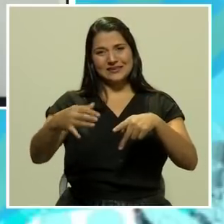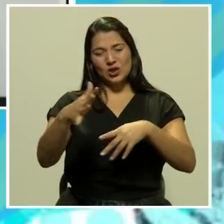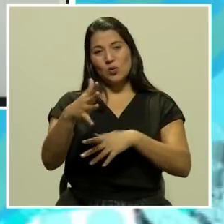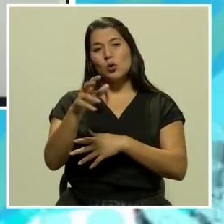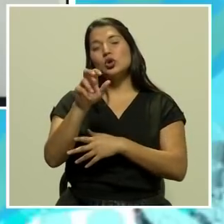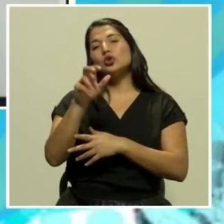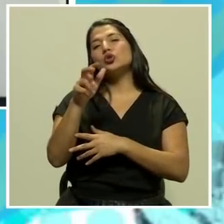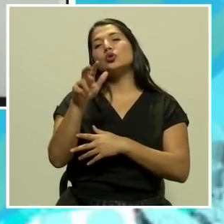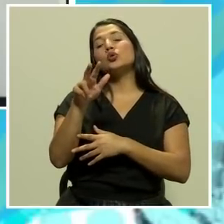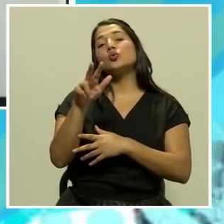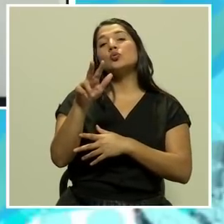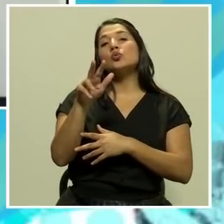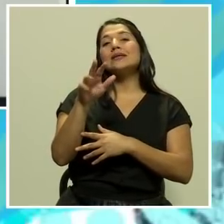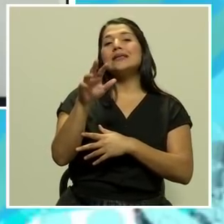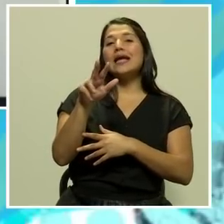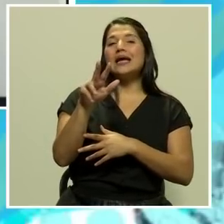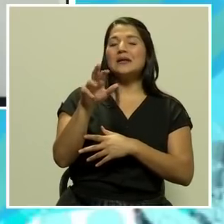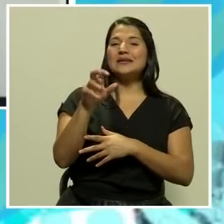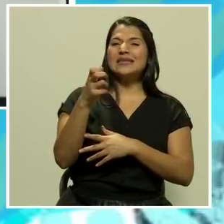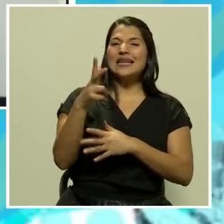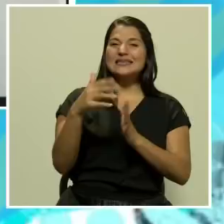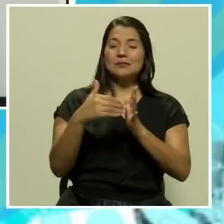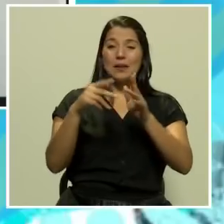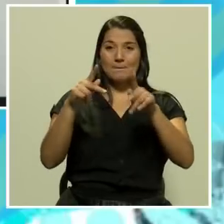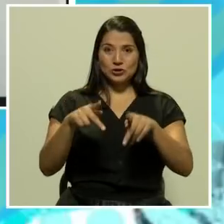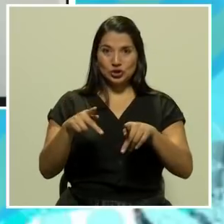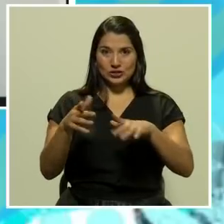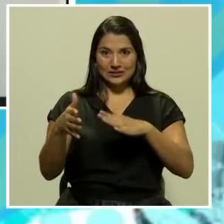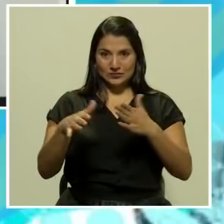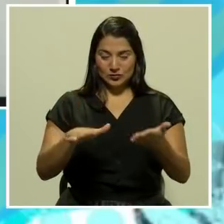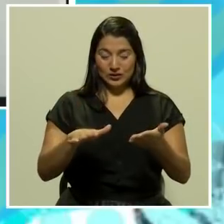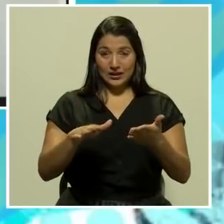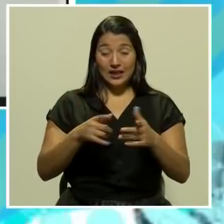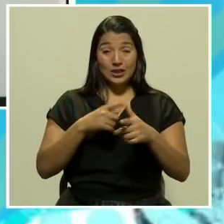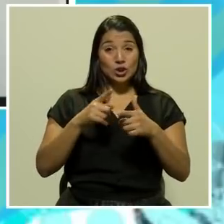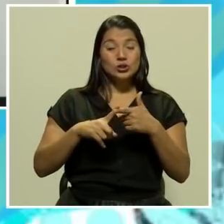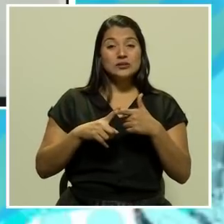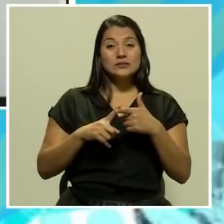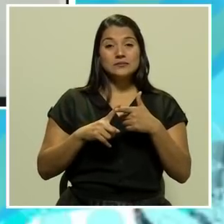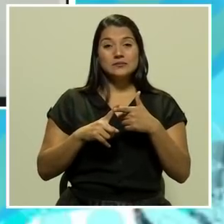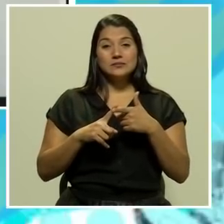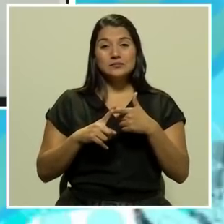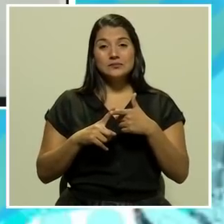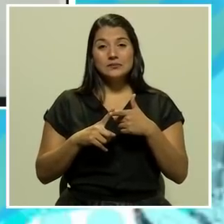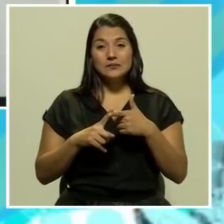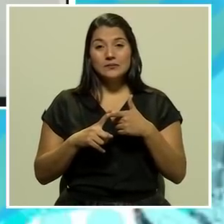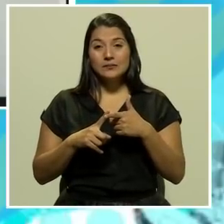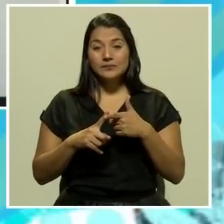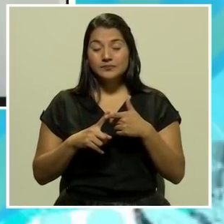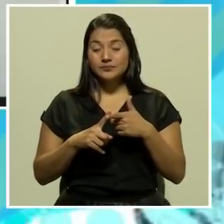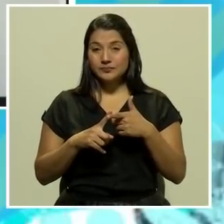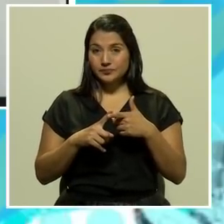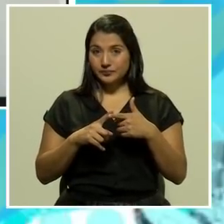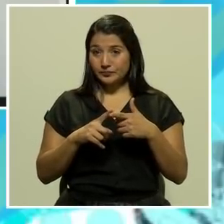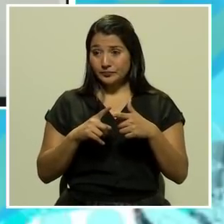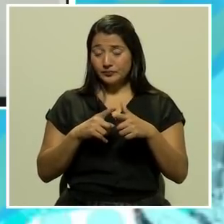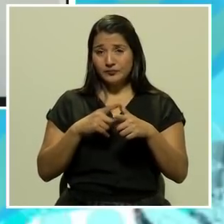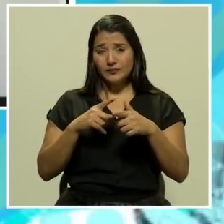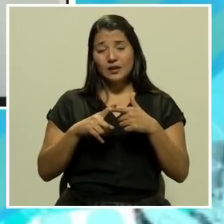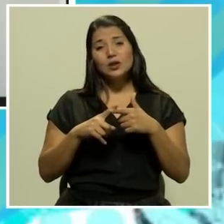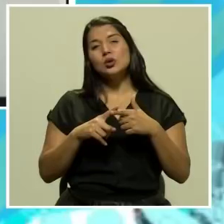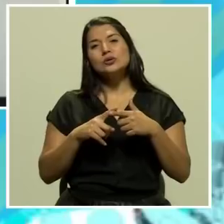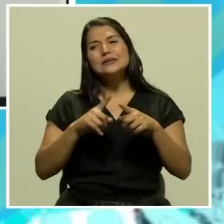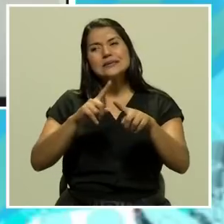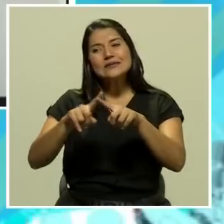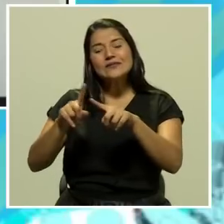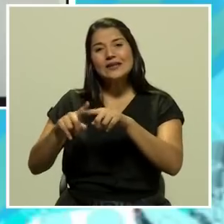1.333 fallecidos diarios. Nuestros hospitales obviamente están como están todos los hospitales en los países del mundo, de los